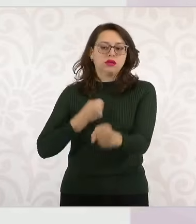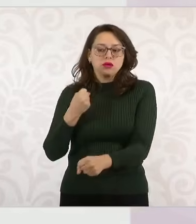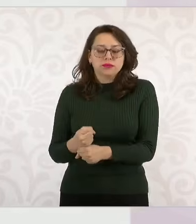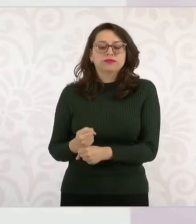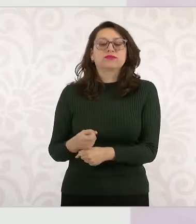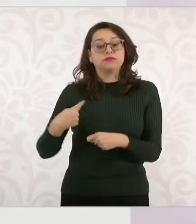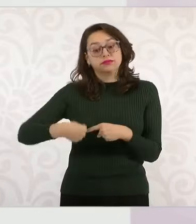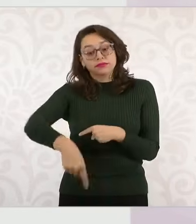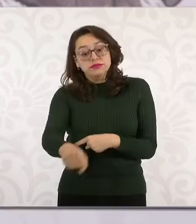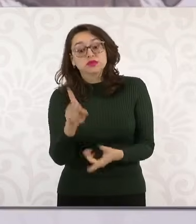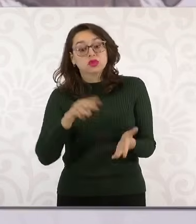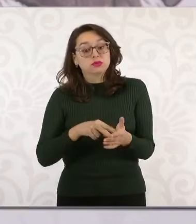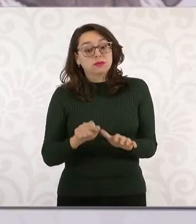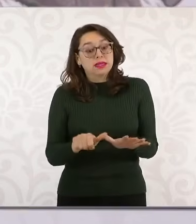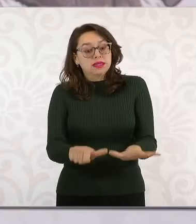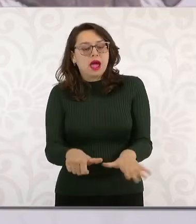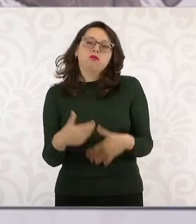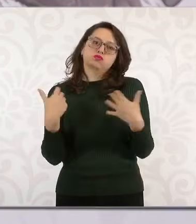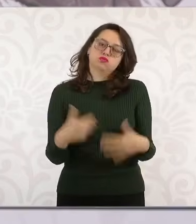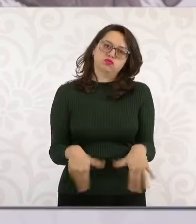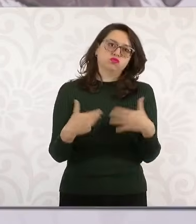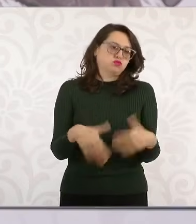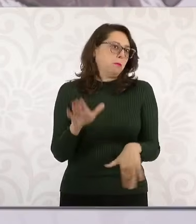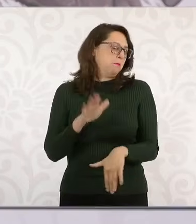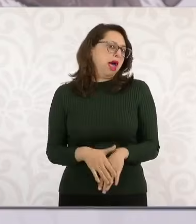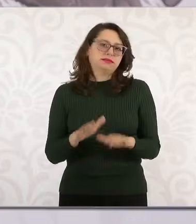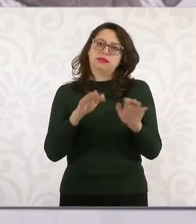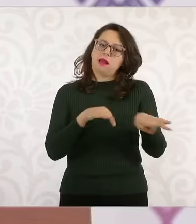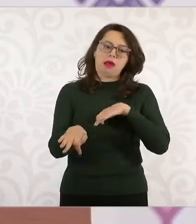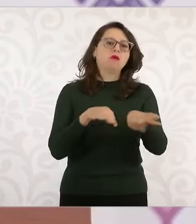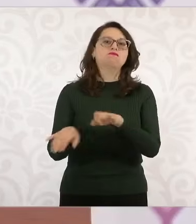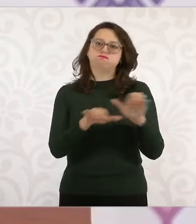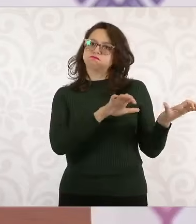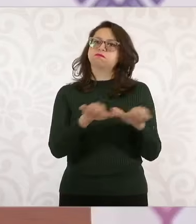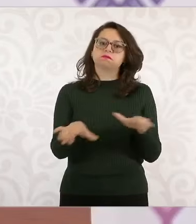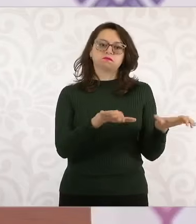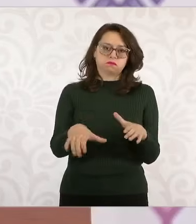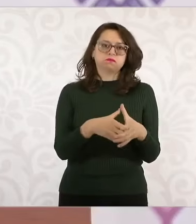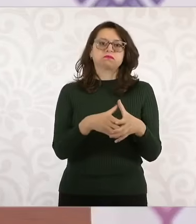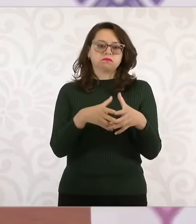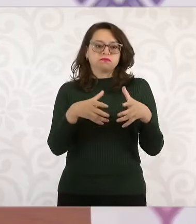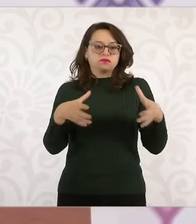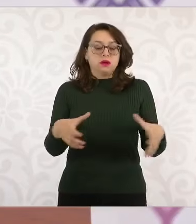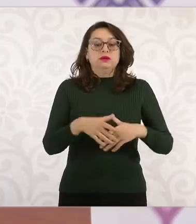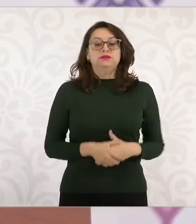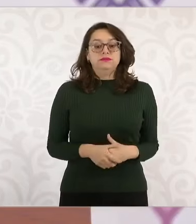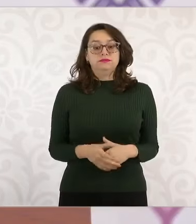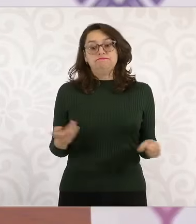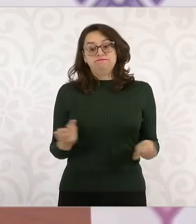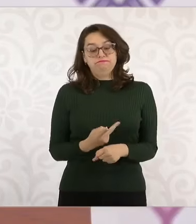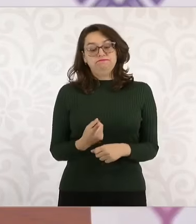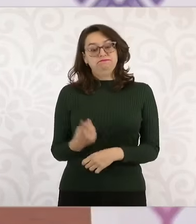ser un buen año en donde se va a recuperar los empleos. Además que tuvo de característica el 2025 pues